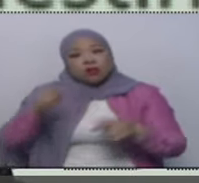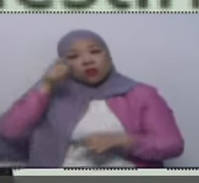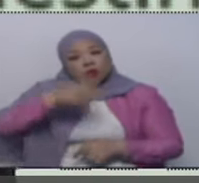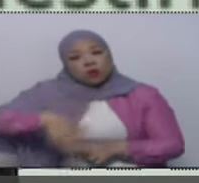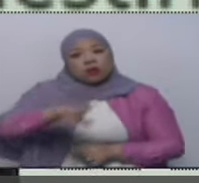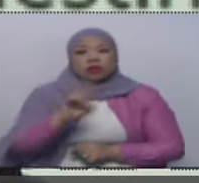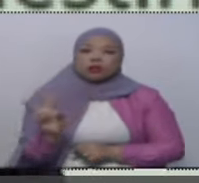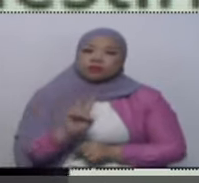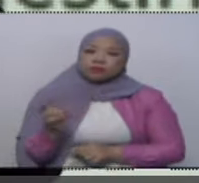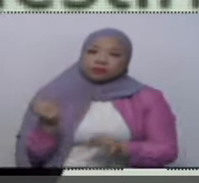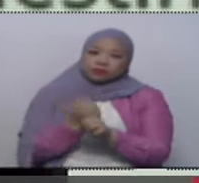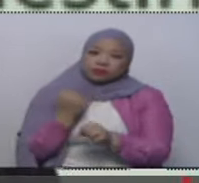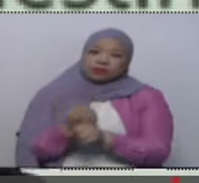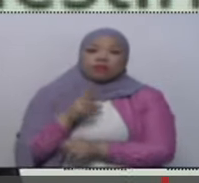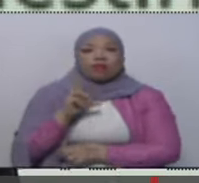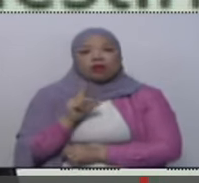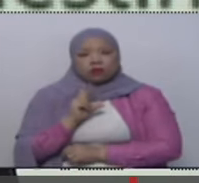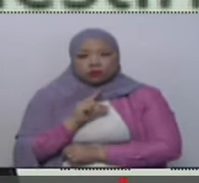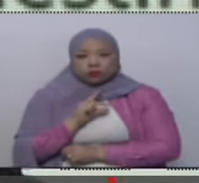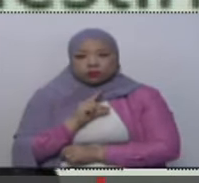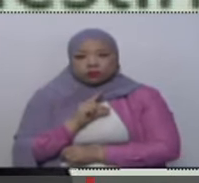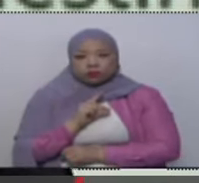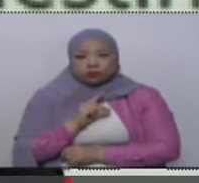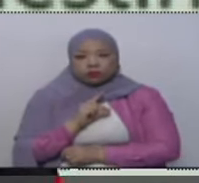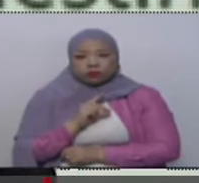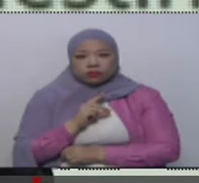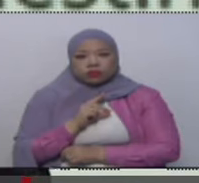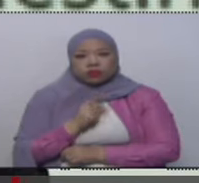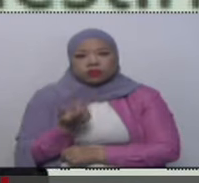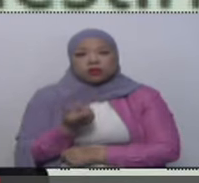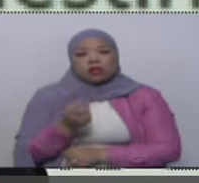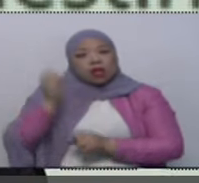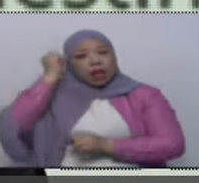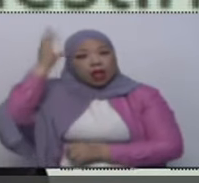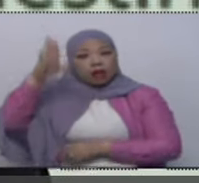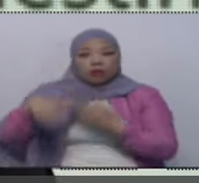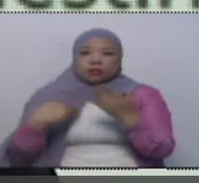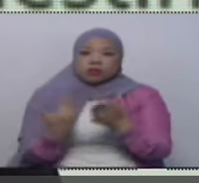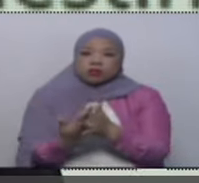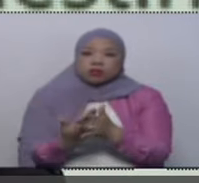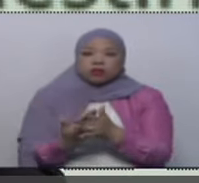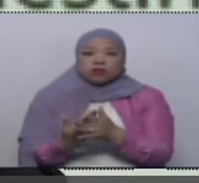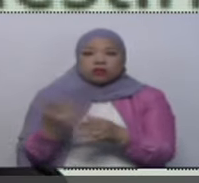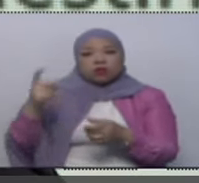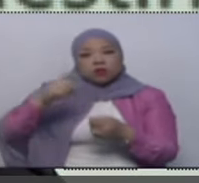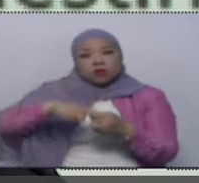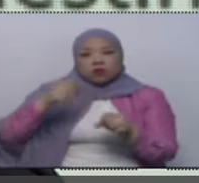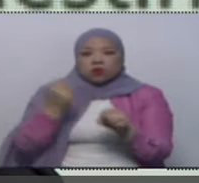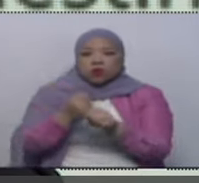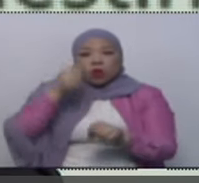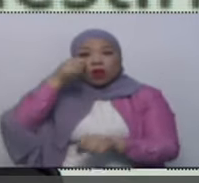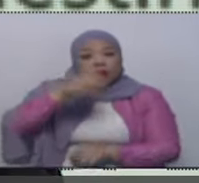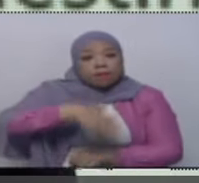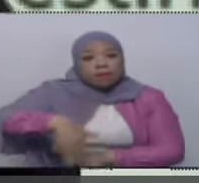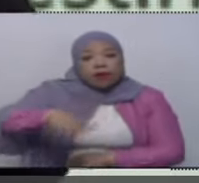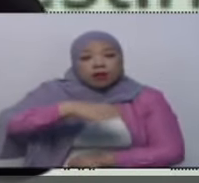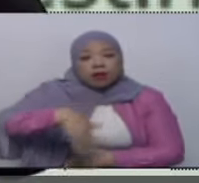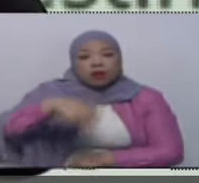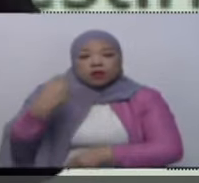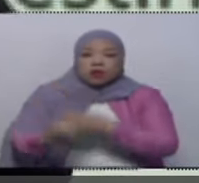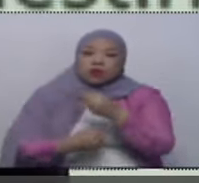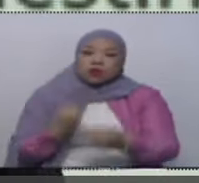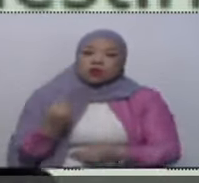países y, en segundo lugar, la capacidad interna de los pueblos. Esa